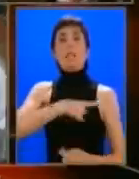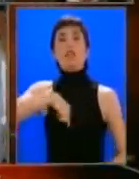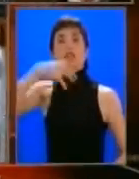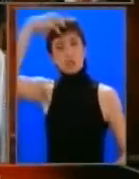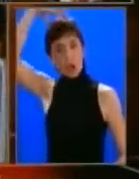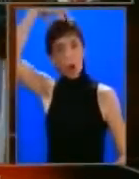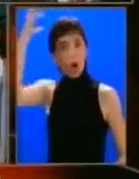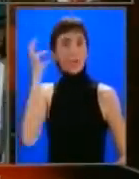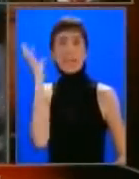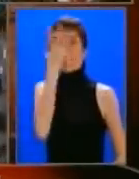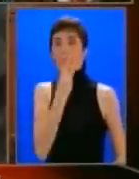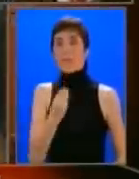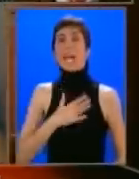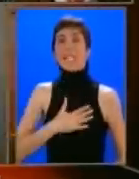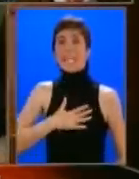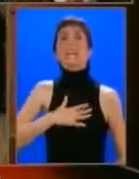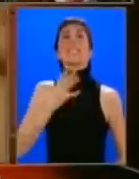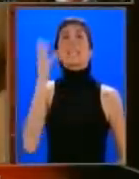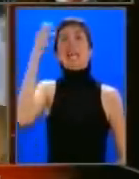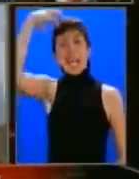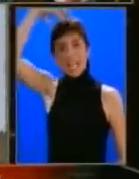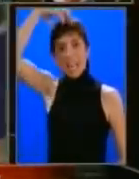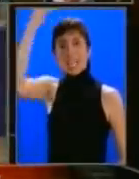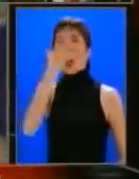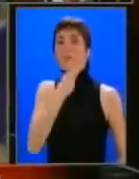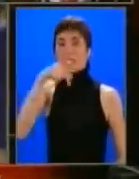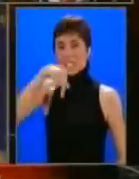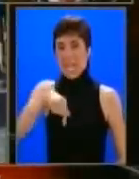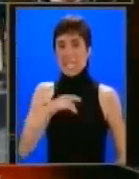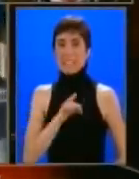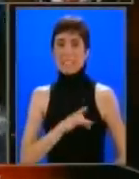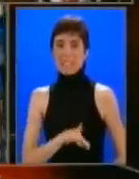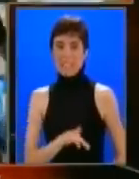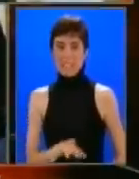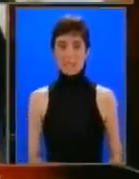de la belleza y queremos ser reinas de la belleza aquí, en Chile.